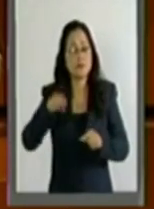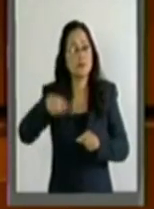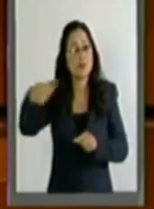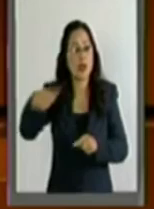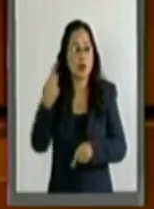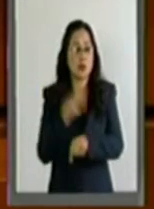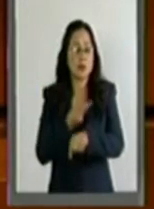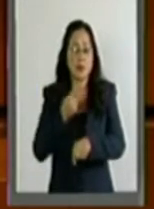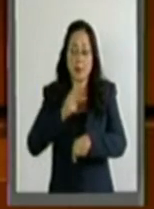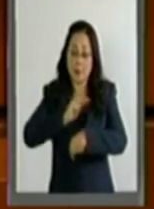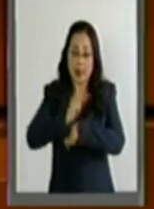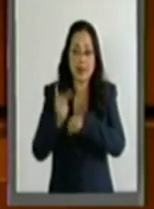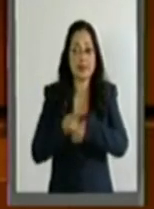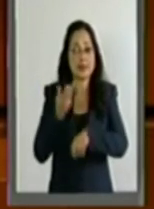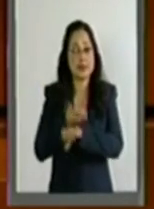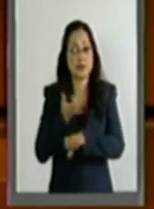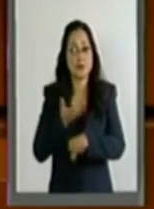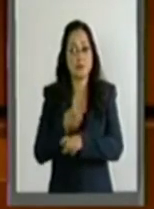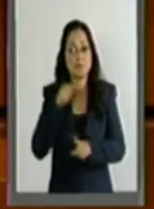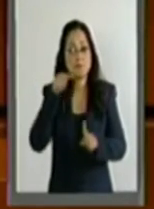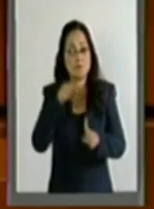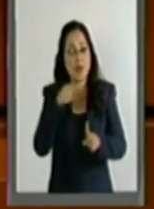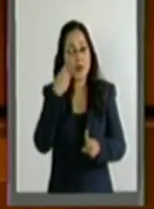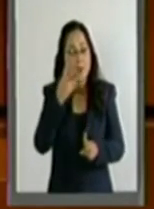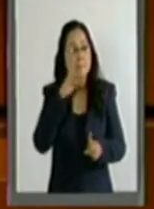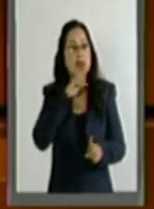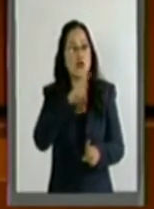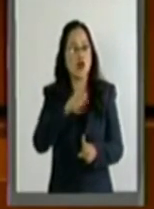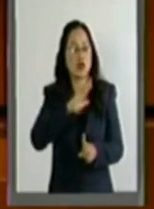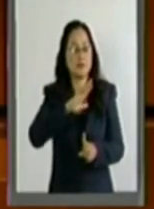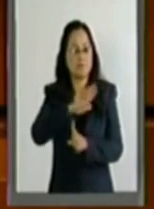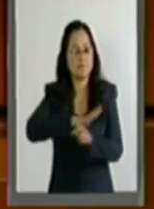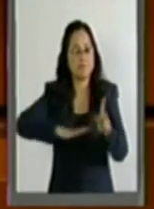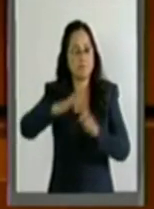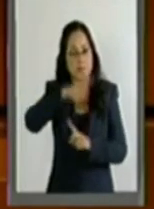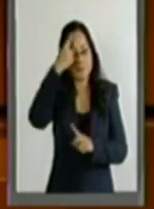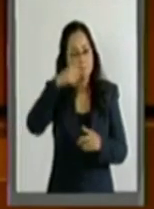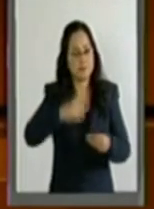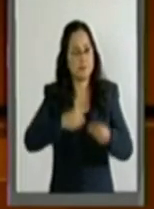ese país buscando mejores condiciones de vida.